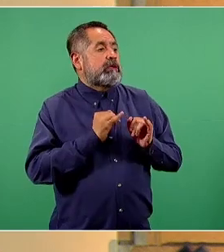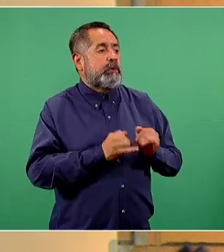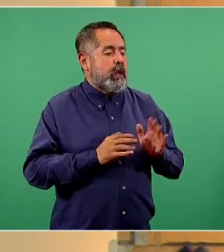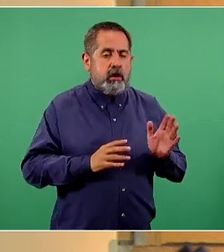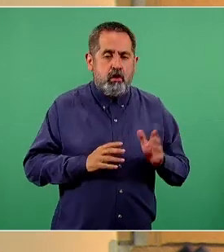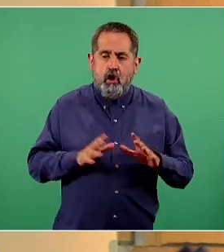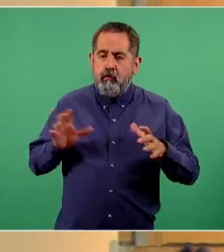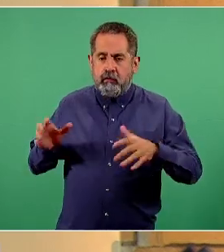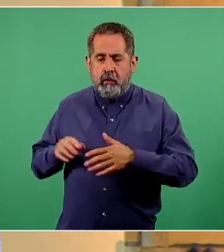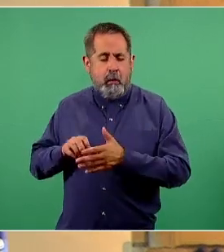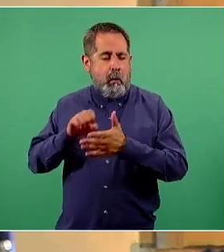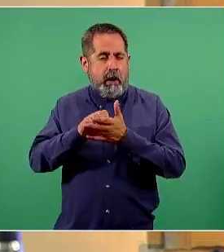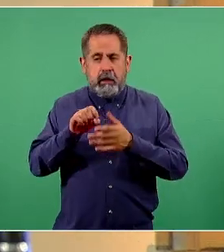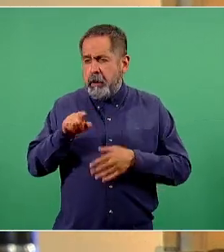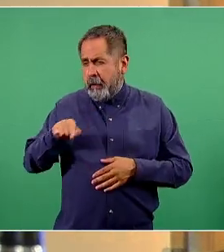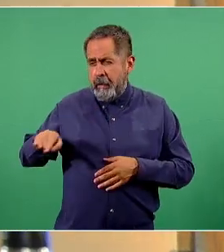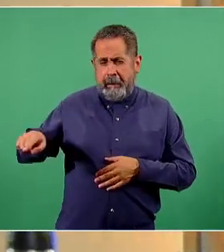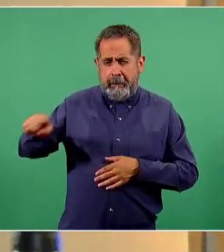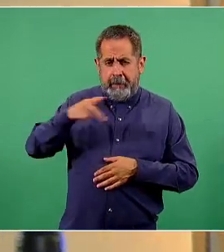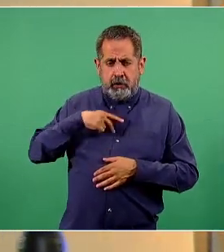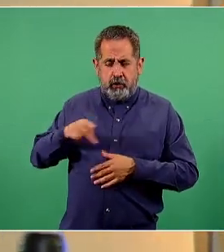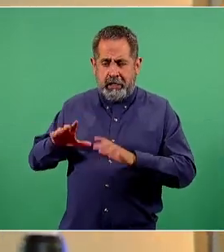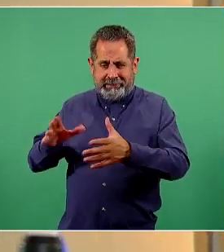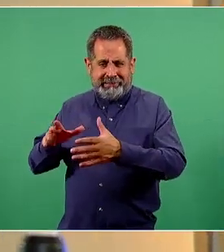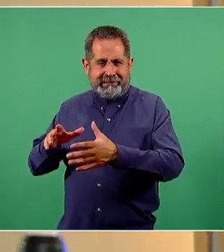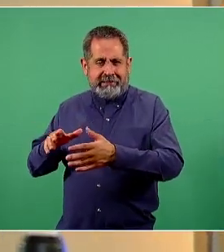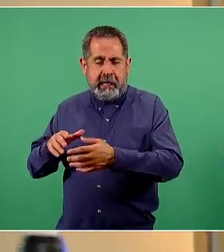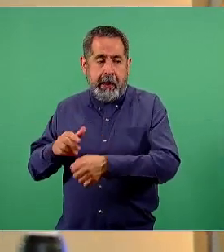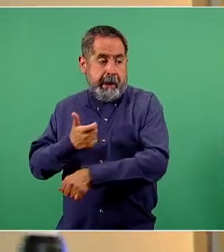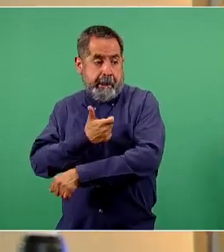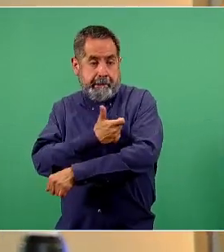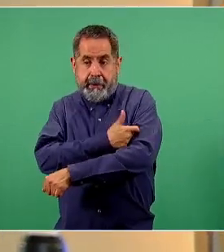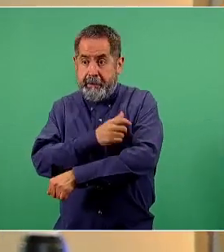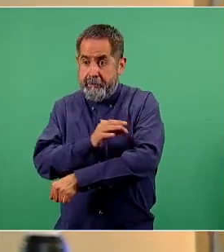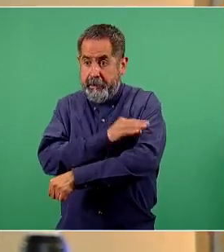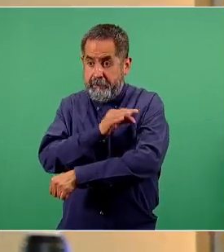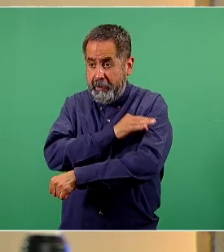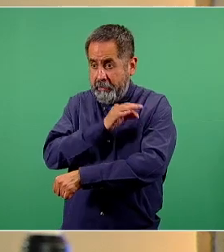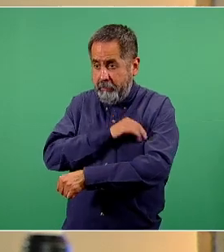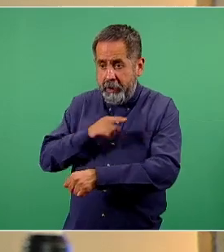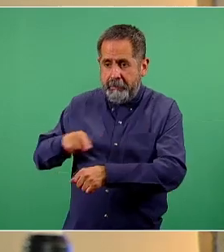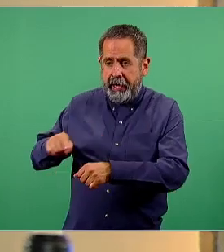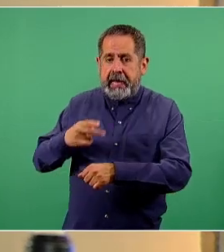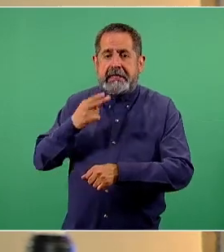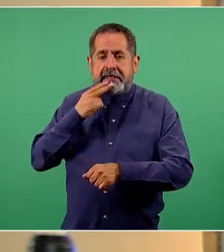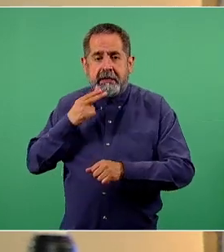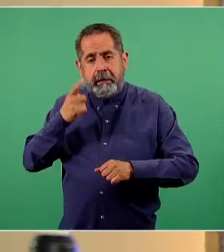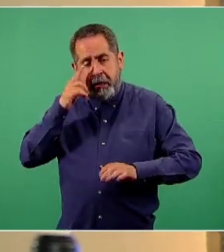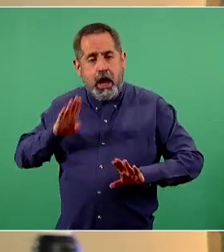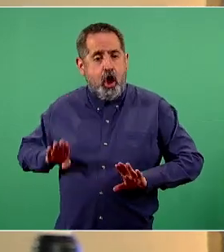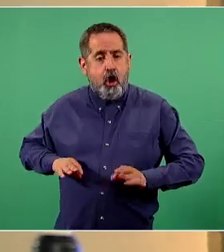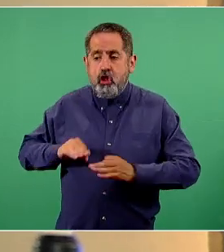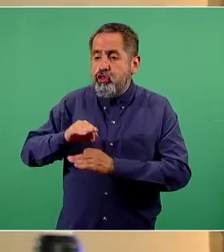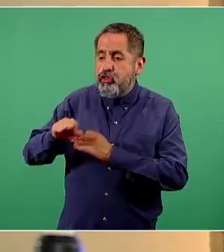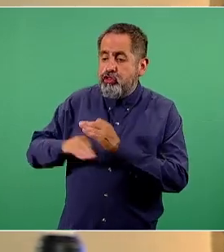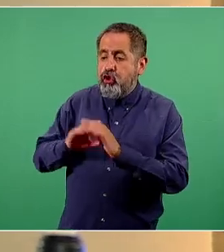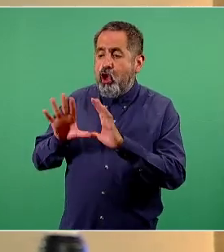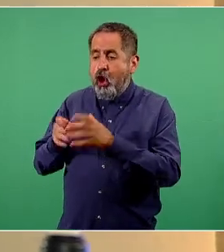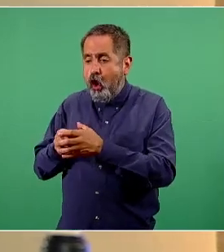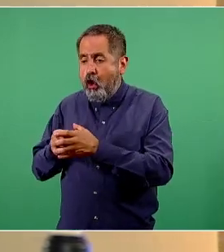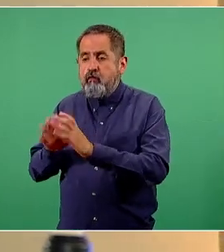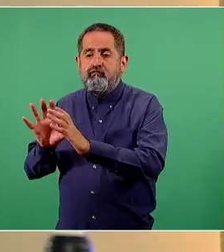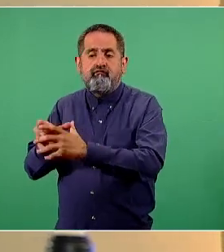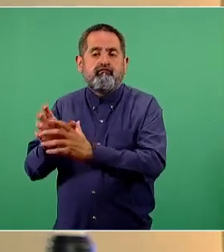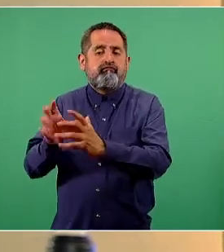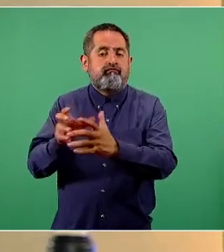estamos vacunando a una población, lo que interesa es un beneficio colectivo a través de un mecanismo